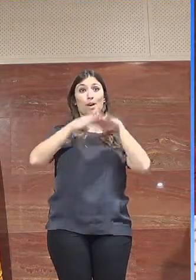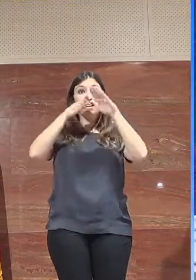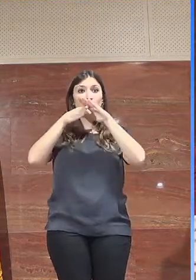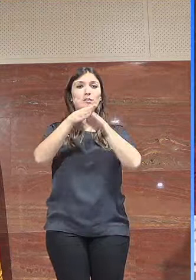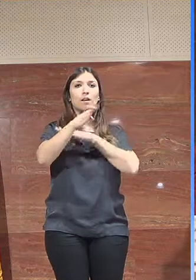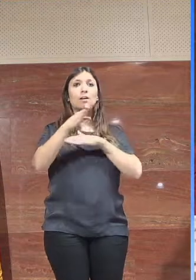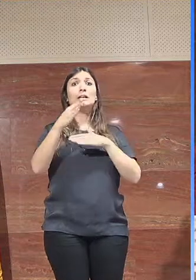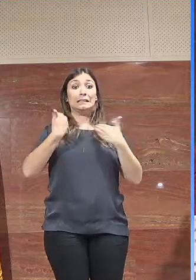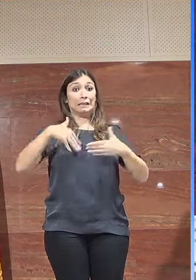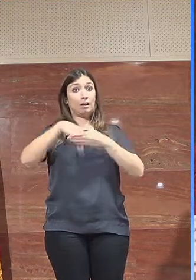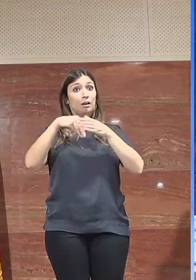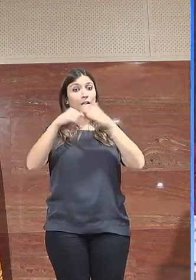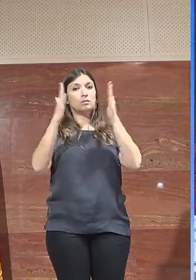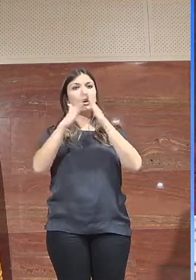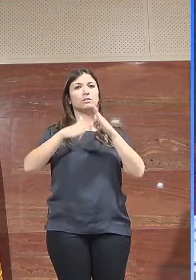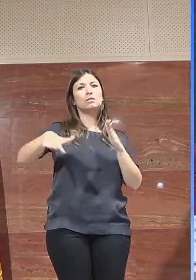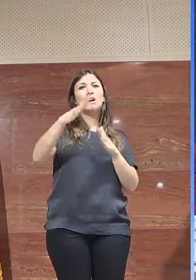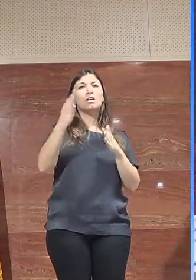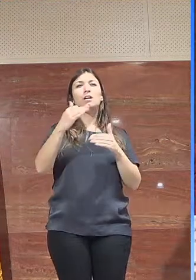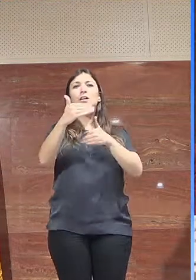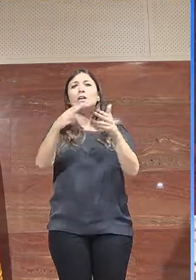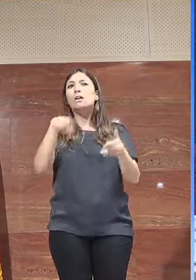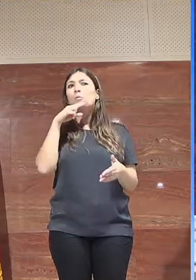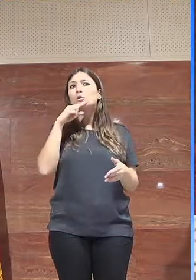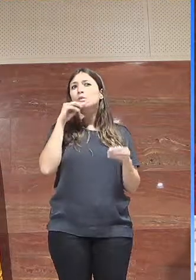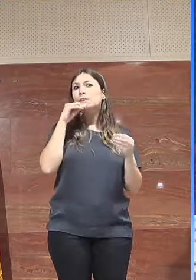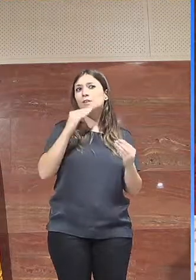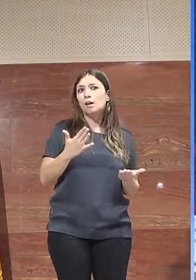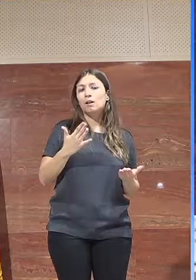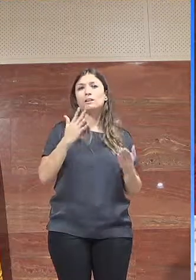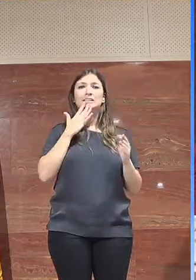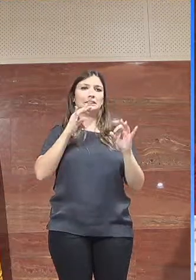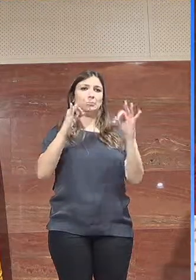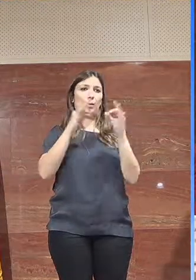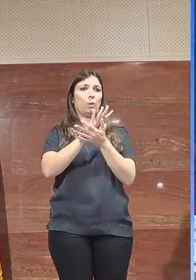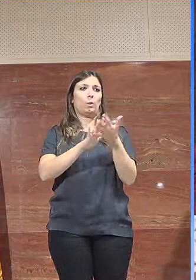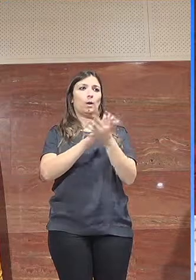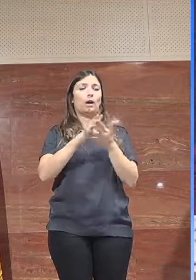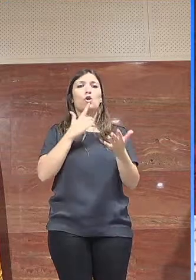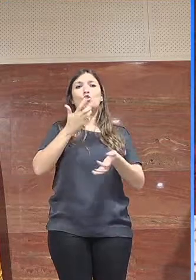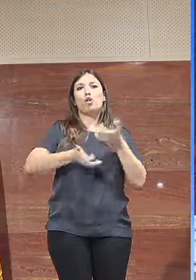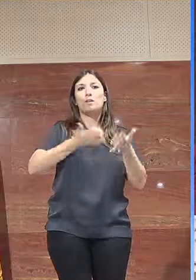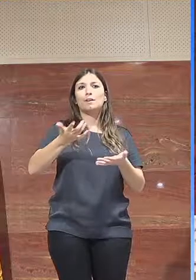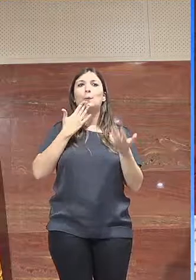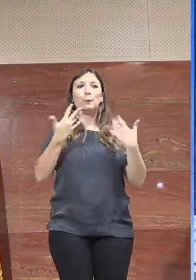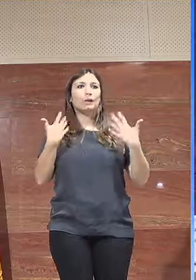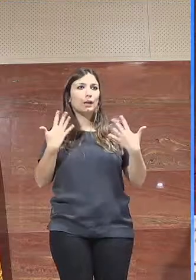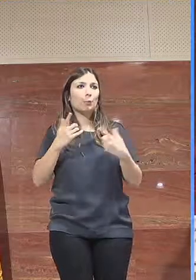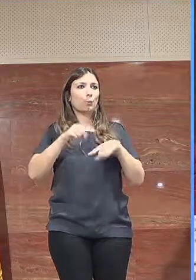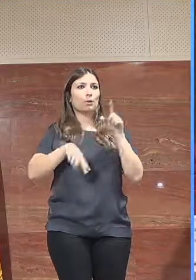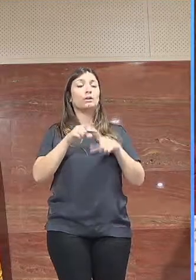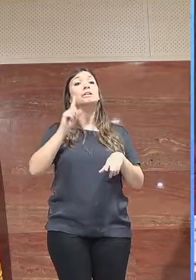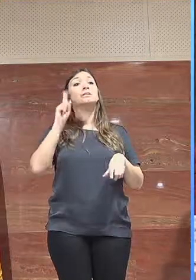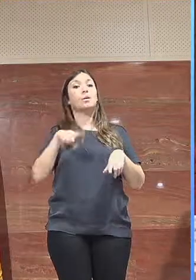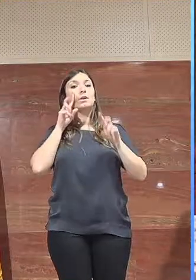dependencias interiores, los cuartos de baño en un apartado específico, cocina, terraza. Por otra parte,